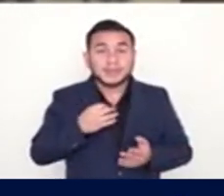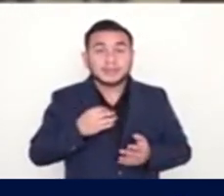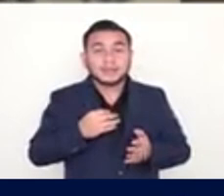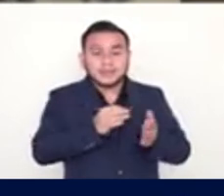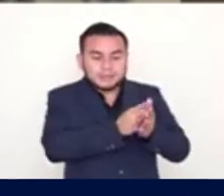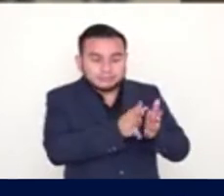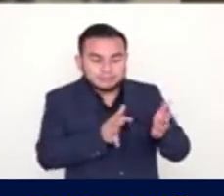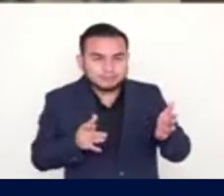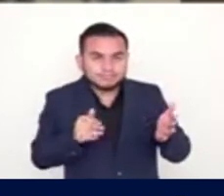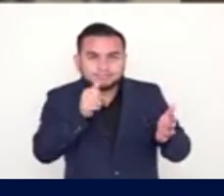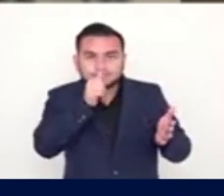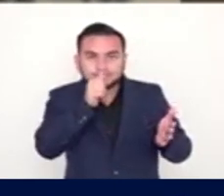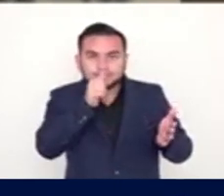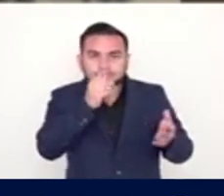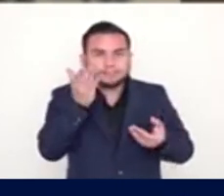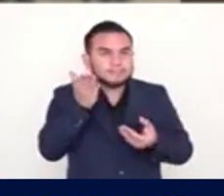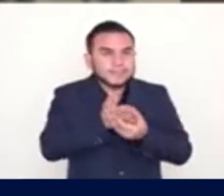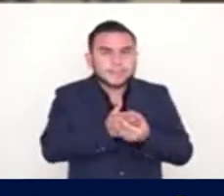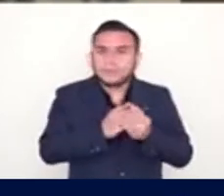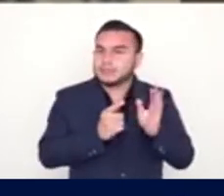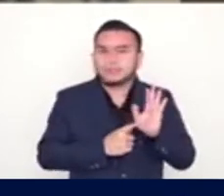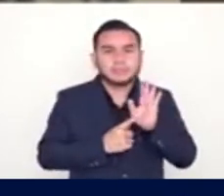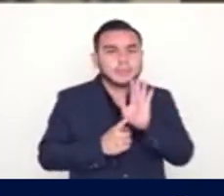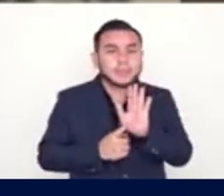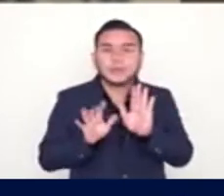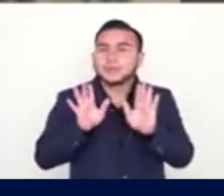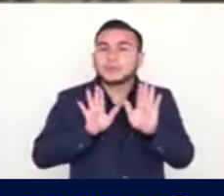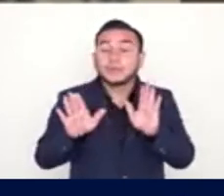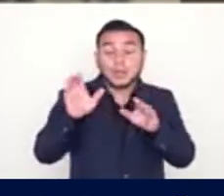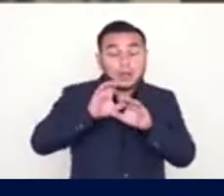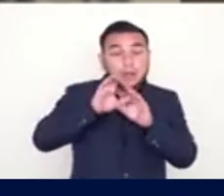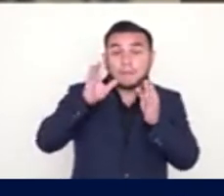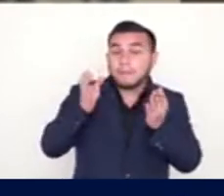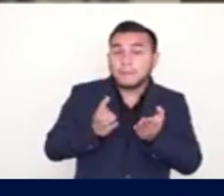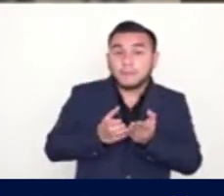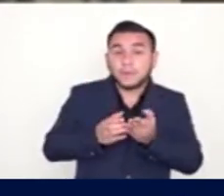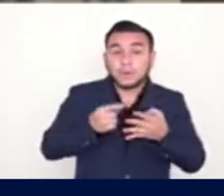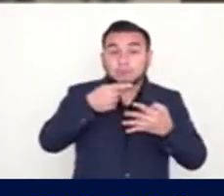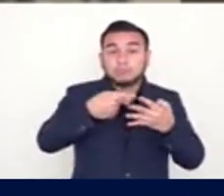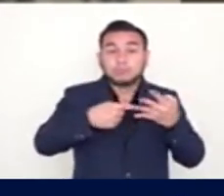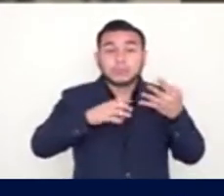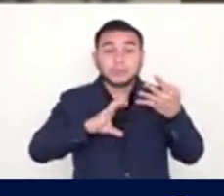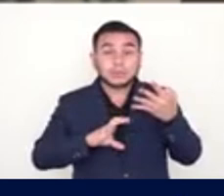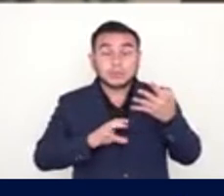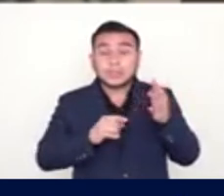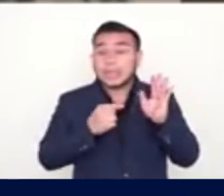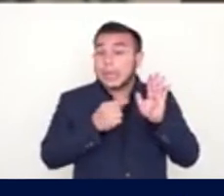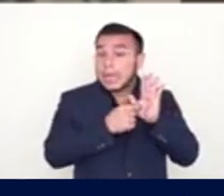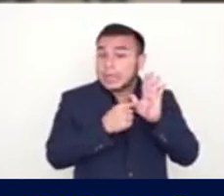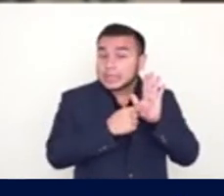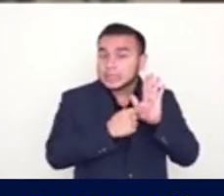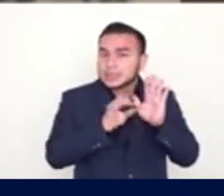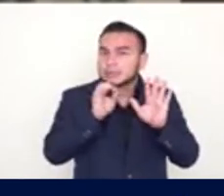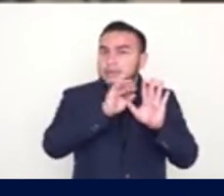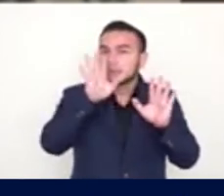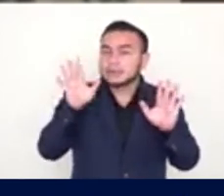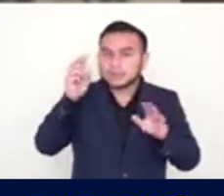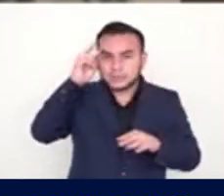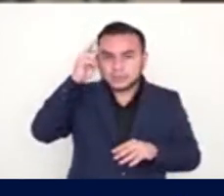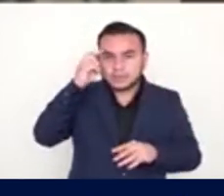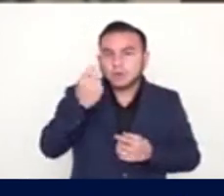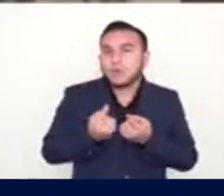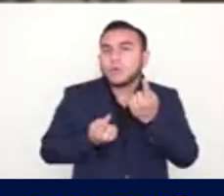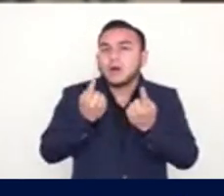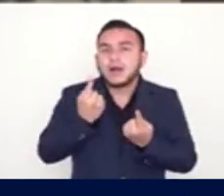militares secretos no se revelan en ningún país del mundo. Constitucionalmente están protegidos y lo están protegidos por una